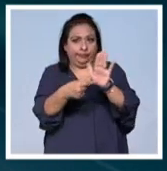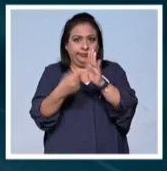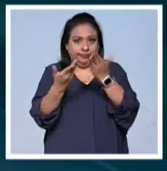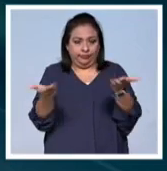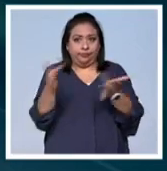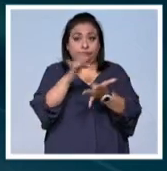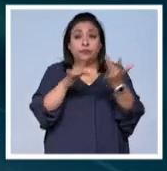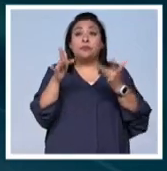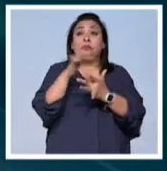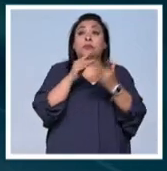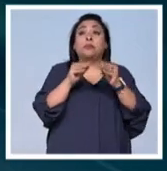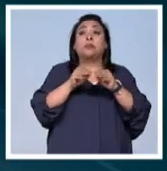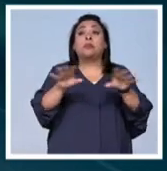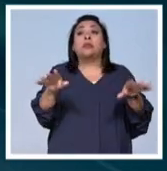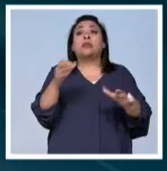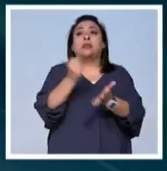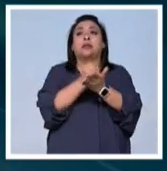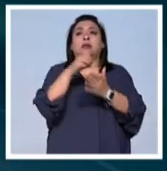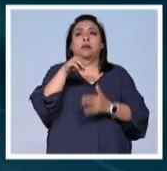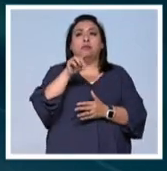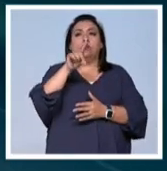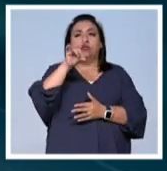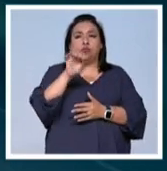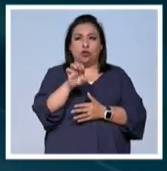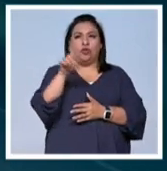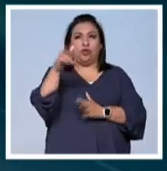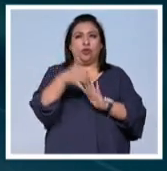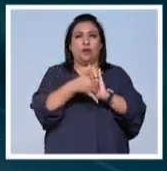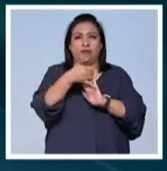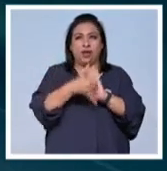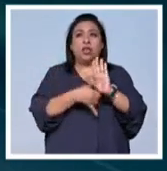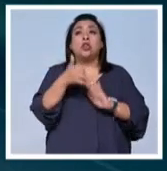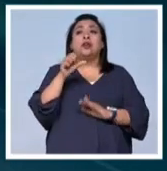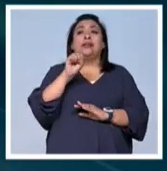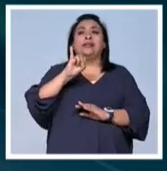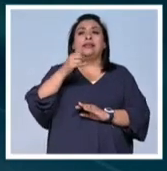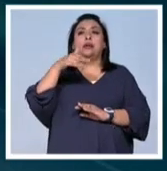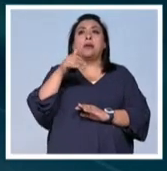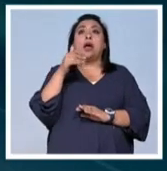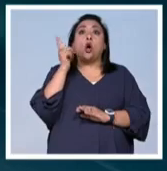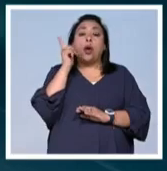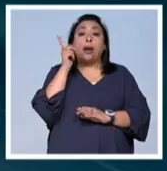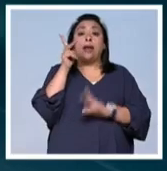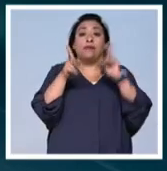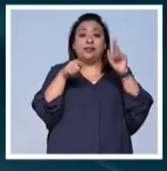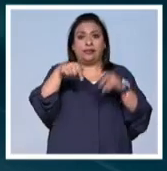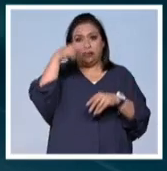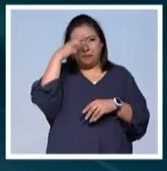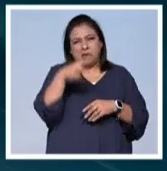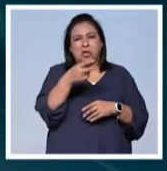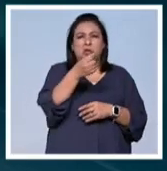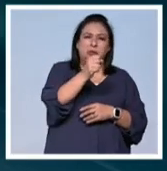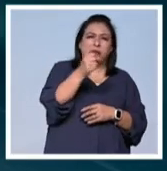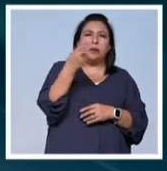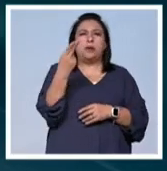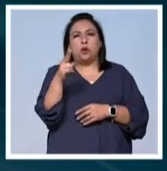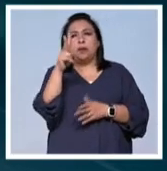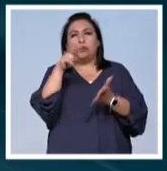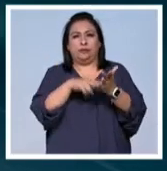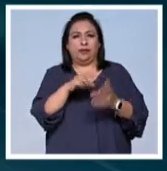el disco fue lanzado por el sello mod Records de Nueva York y Sigma project espera México en septiembre y noviembre de